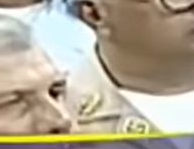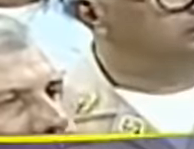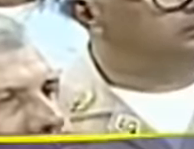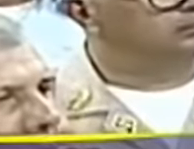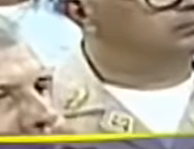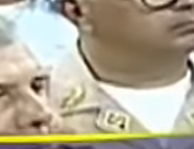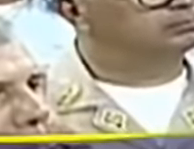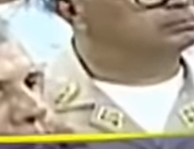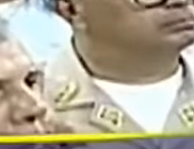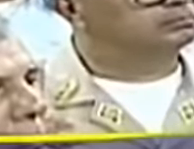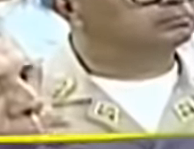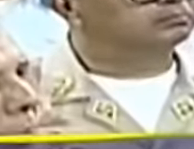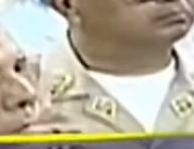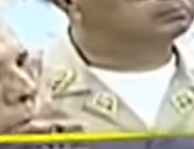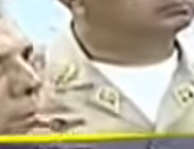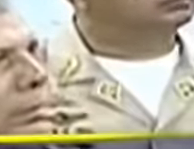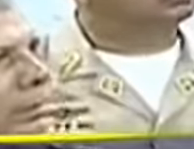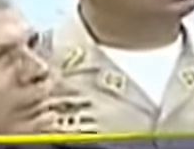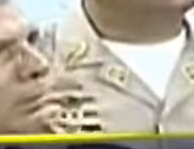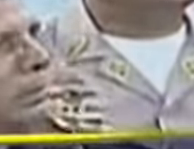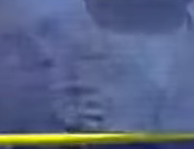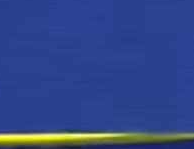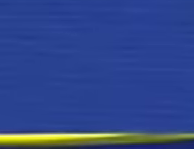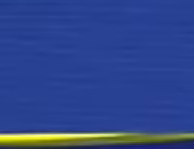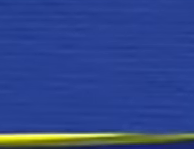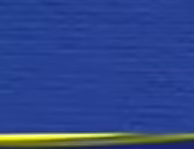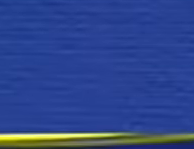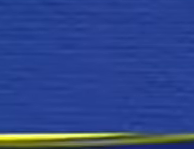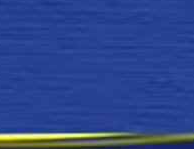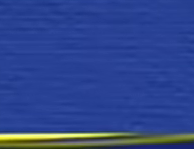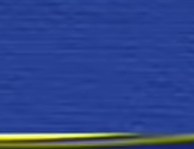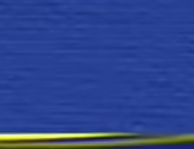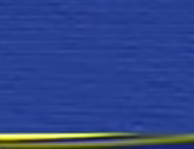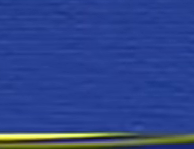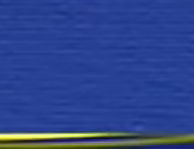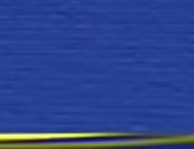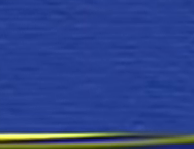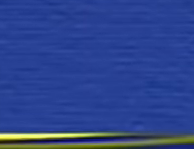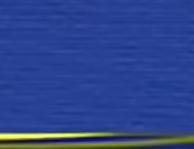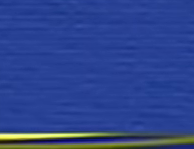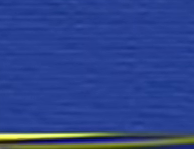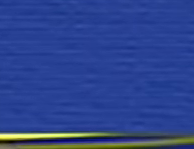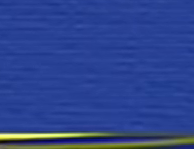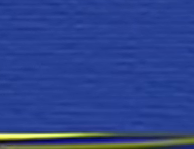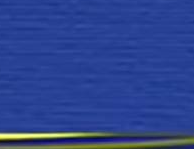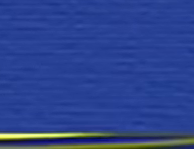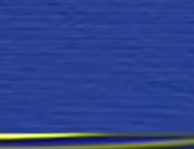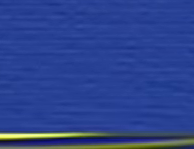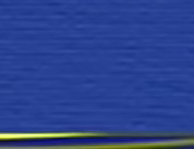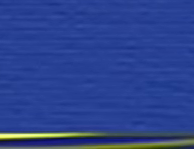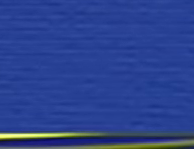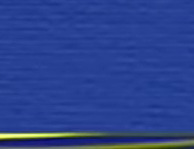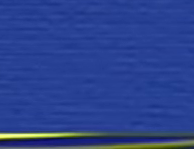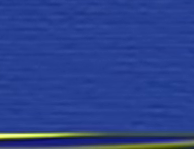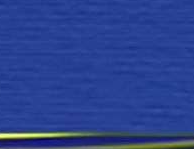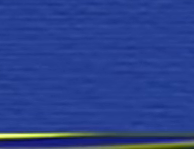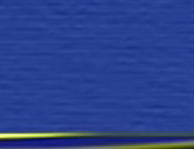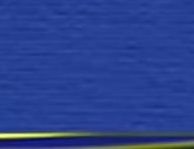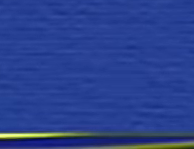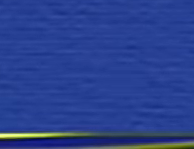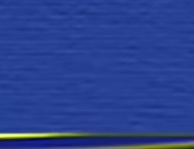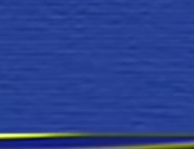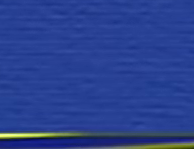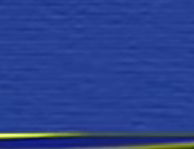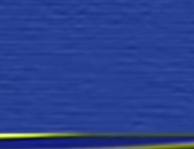paso, bueno, quiere hacerse todos esos recursos que colidan con la fachada